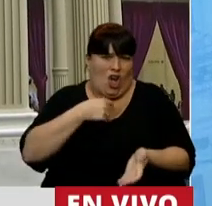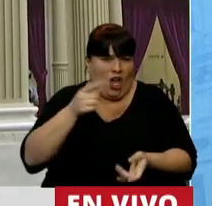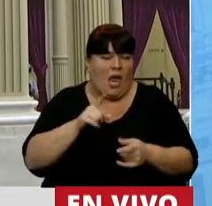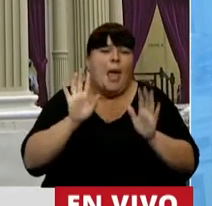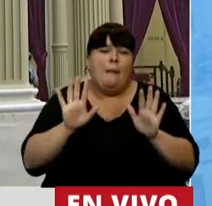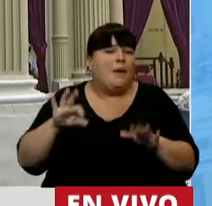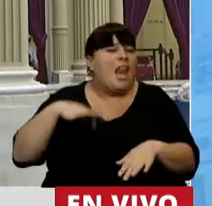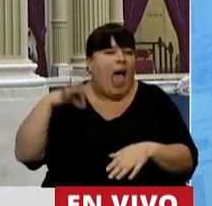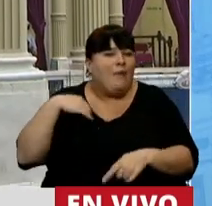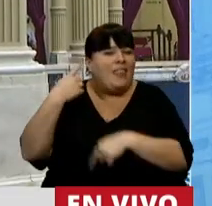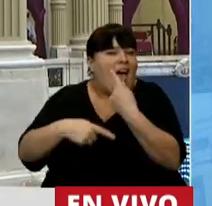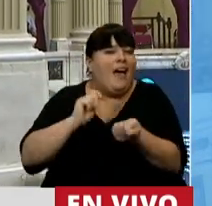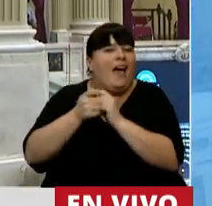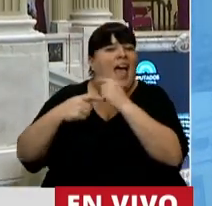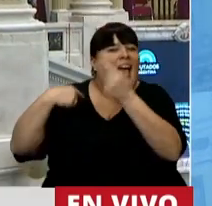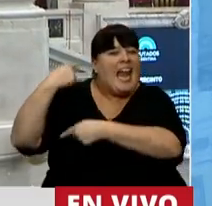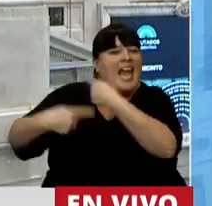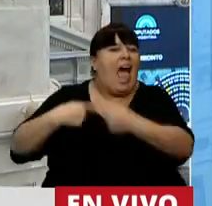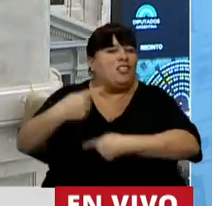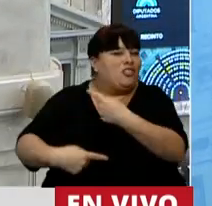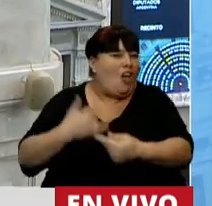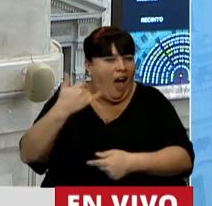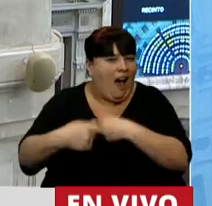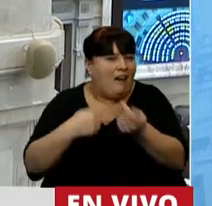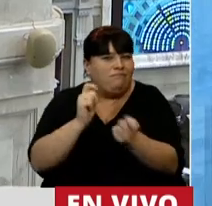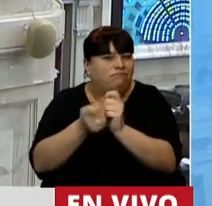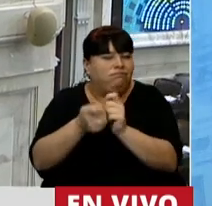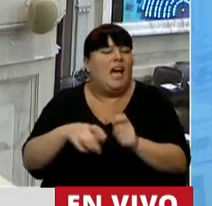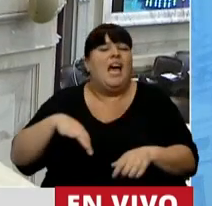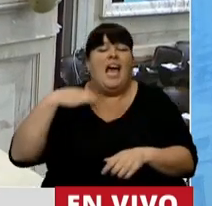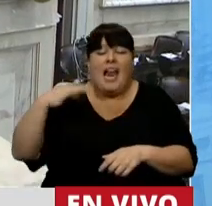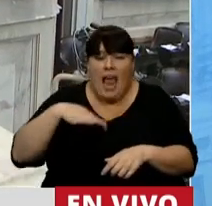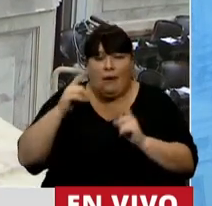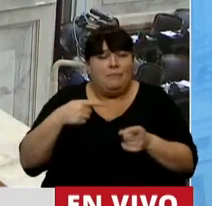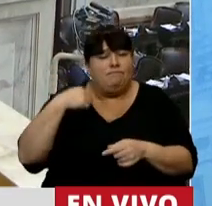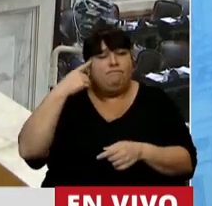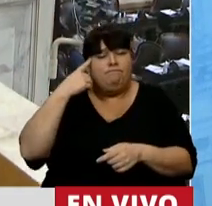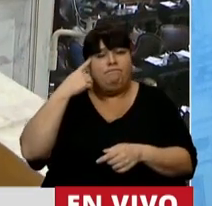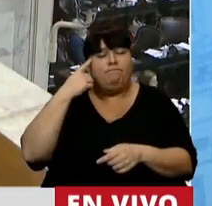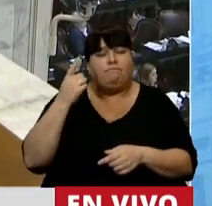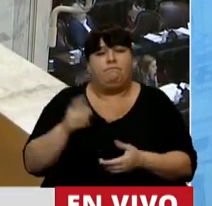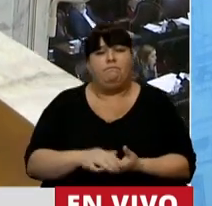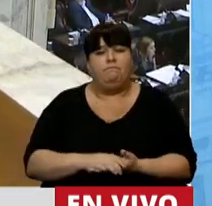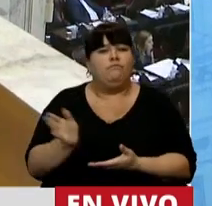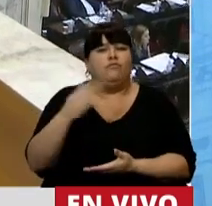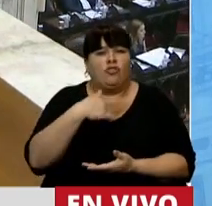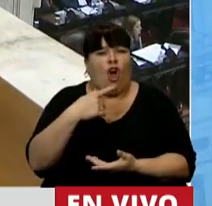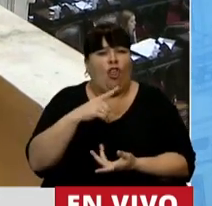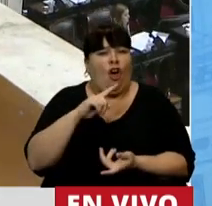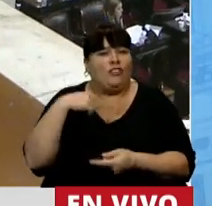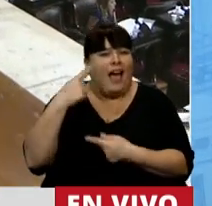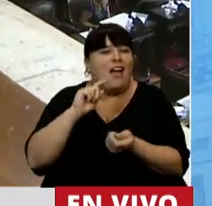pero la vida se renueva por generaciones. La vida, y creo que todo